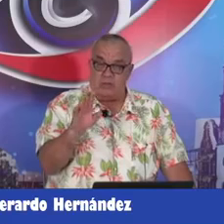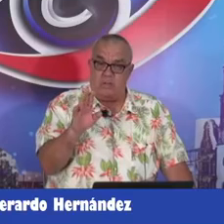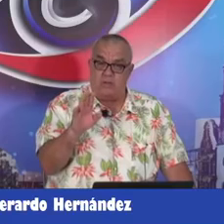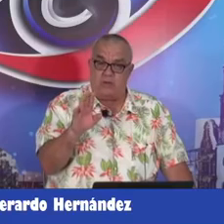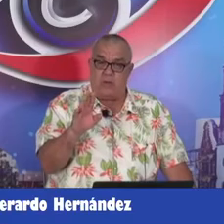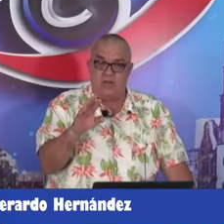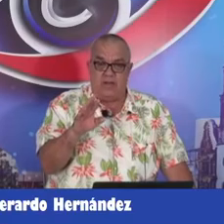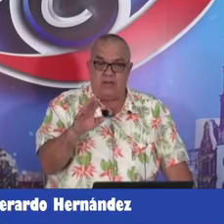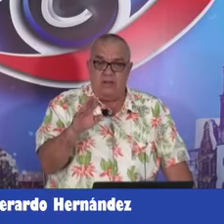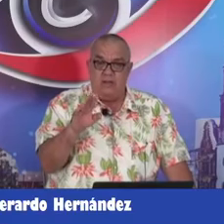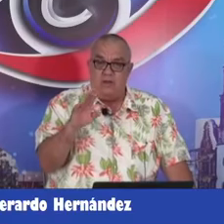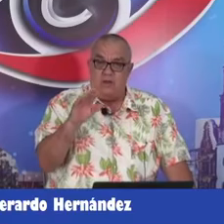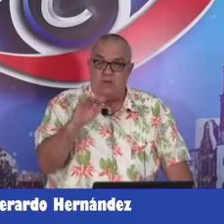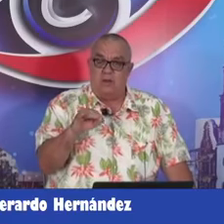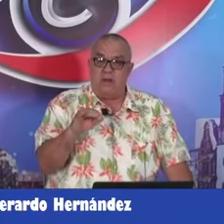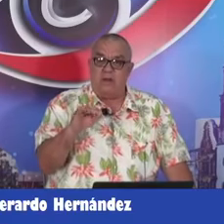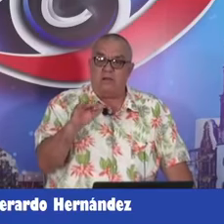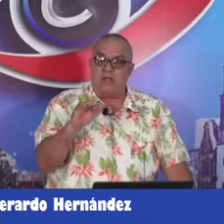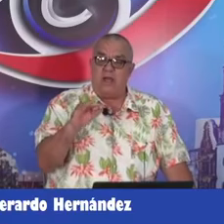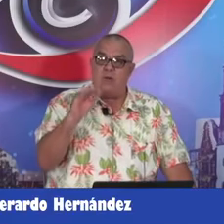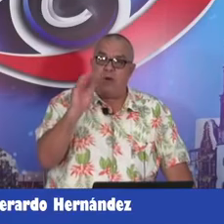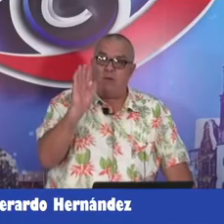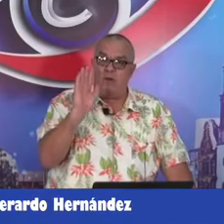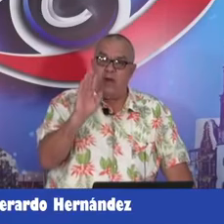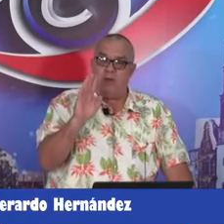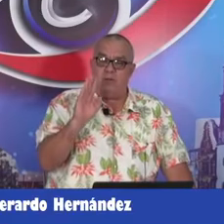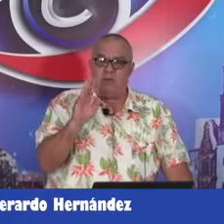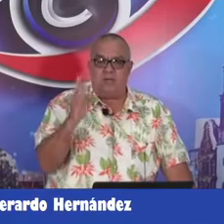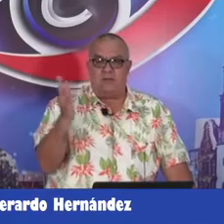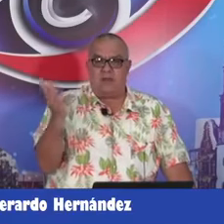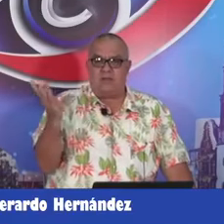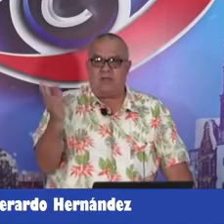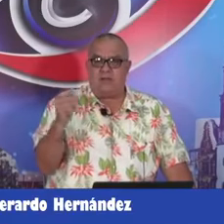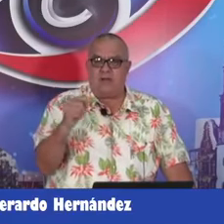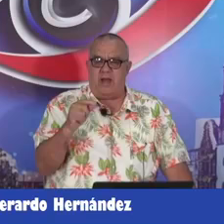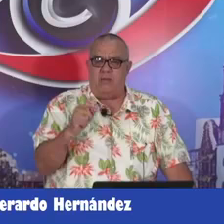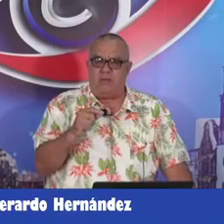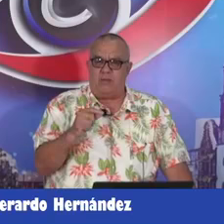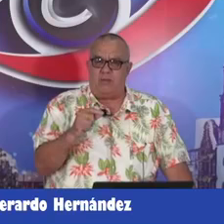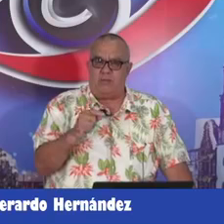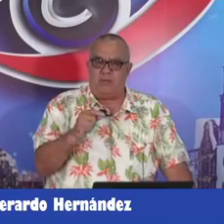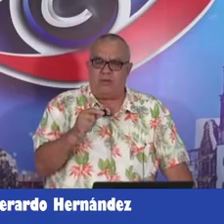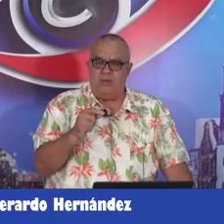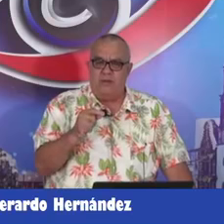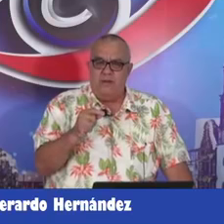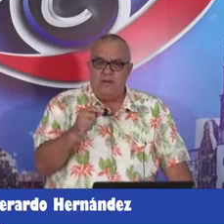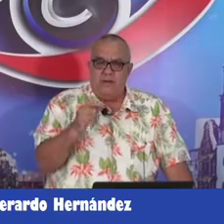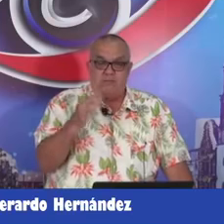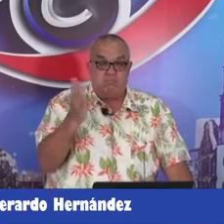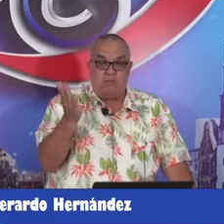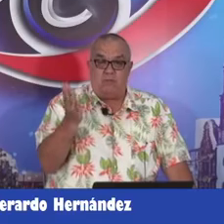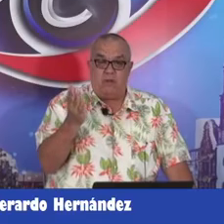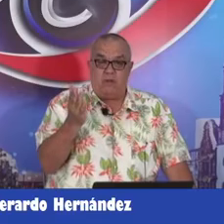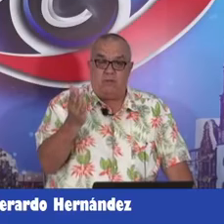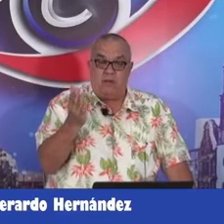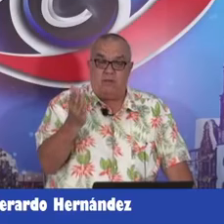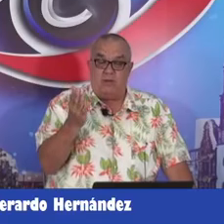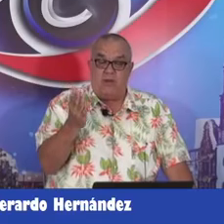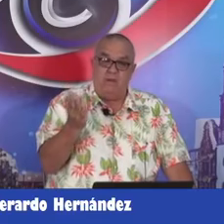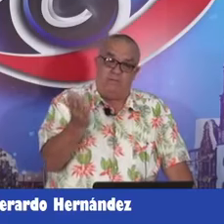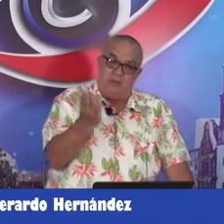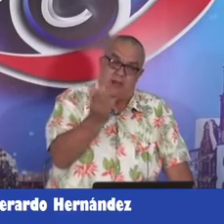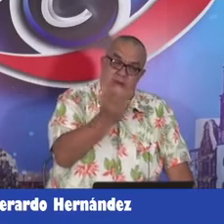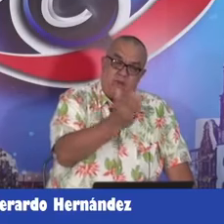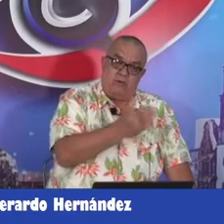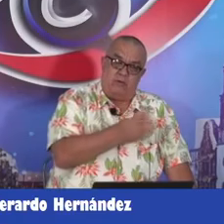Club Deportivo Irapuato, ayer nuevamente busqué a Juan Manuel Albo, le decía, ya contéstame el teléfono, por favor, no pude comunicar con